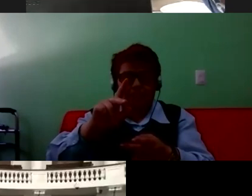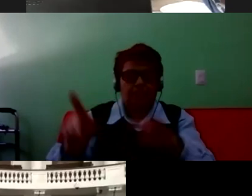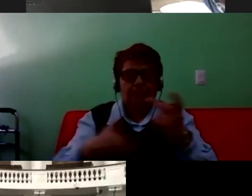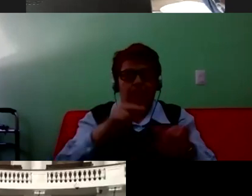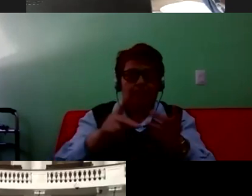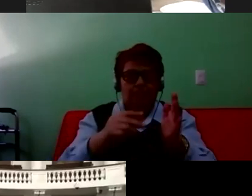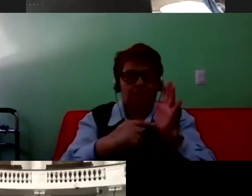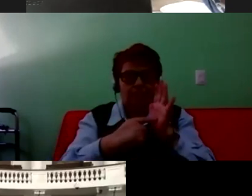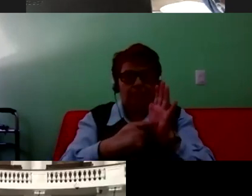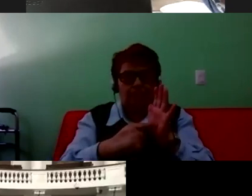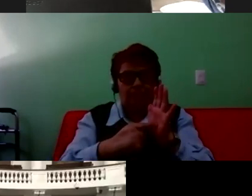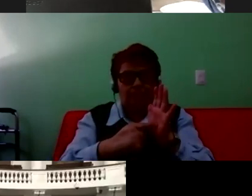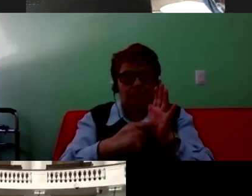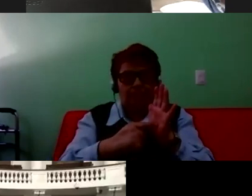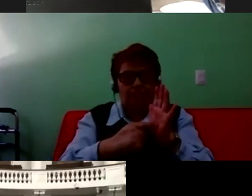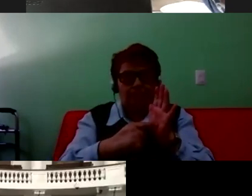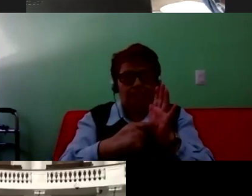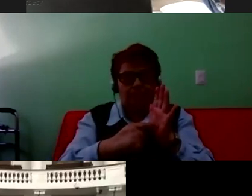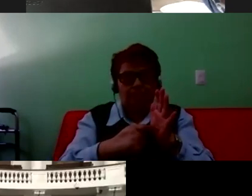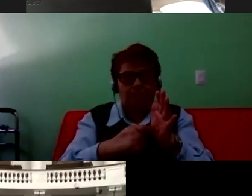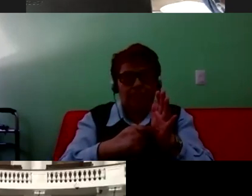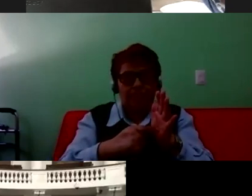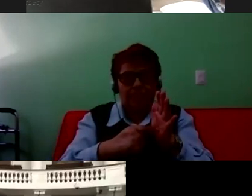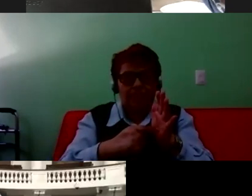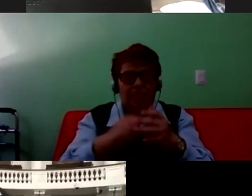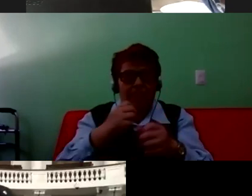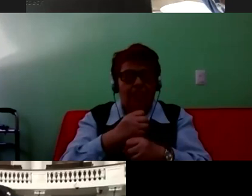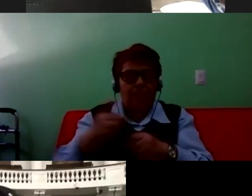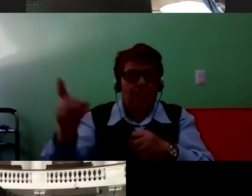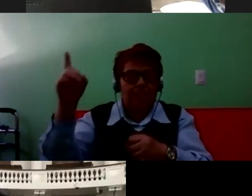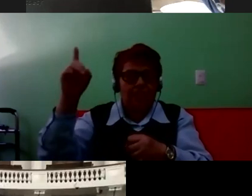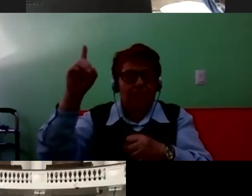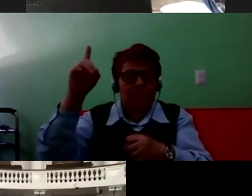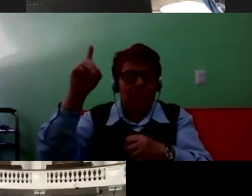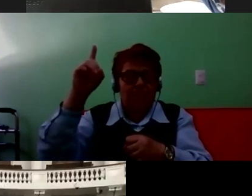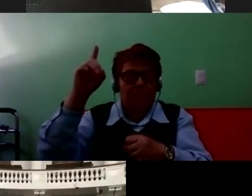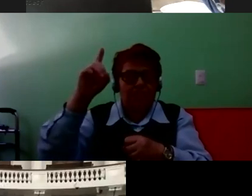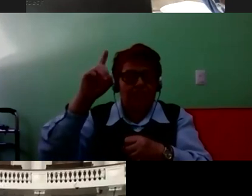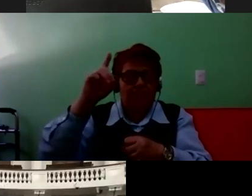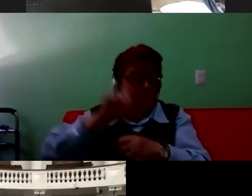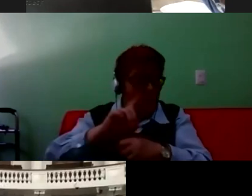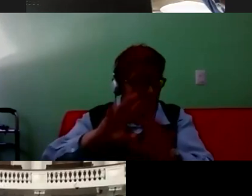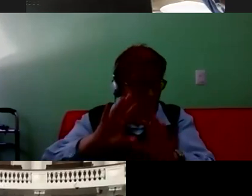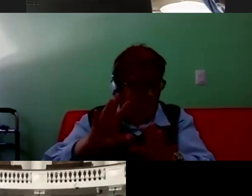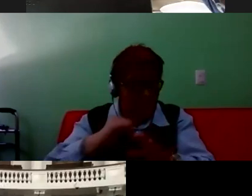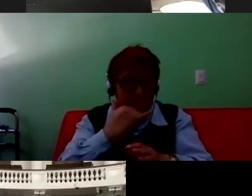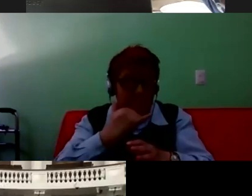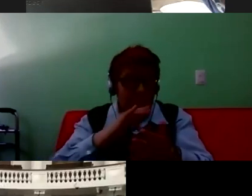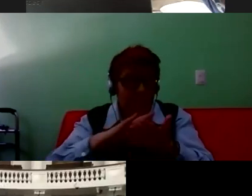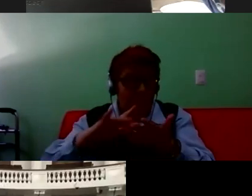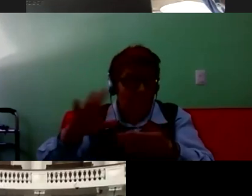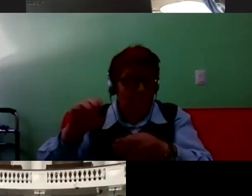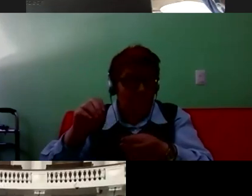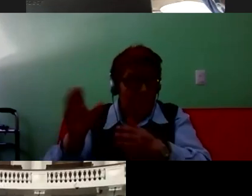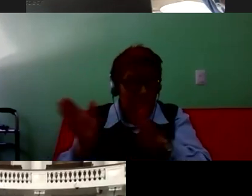pone a consideración y dispensarse el orden del día. Eso fue lo que votamos hace rato, dispensar la lectura del orden del